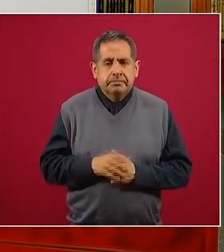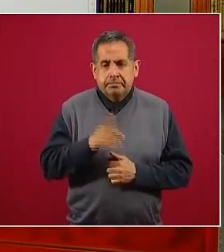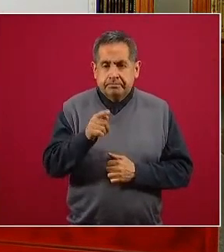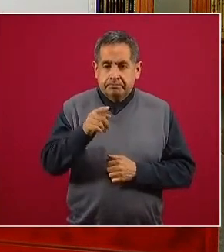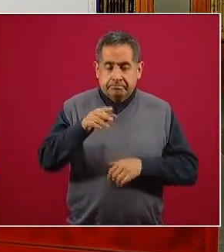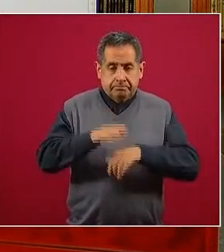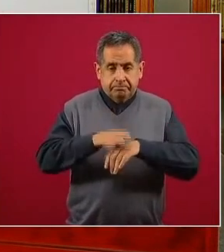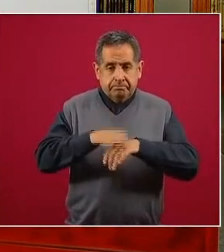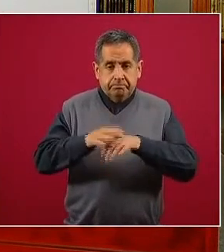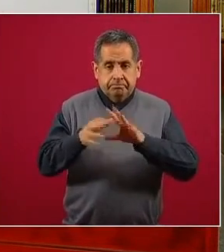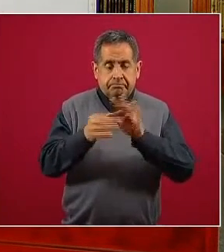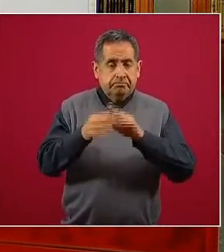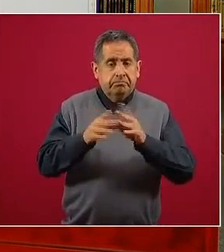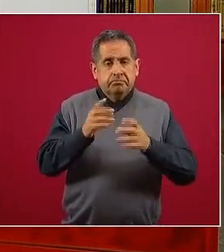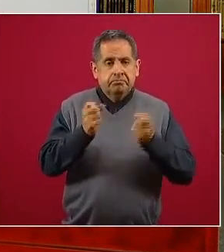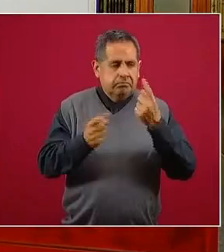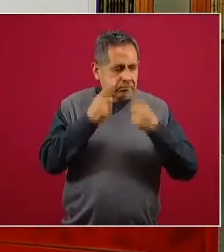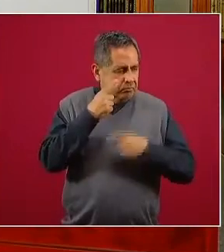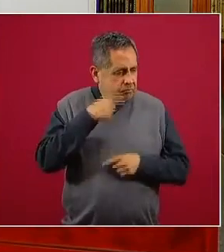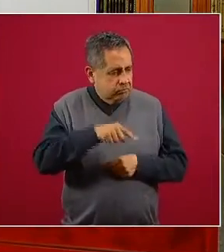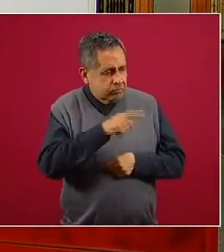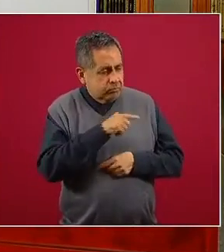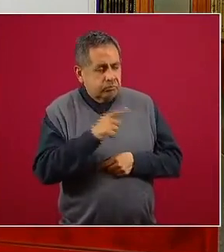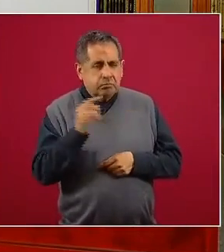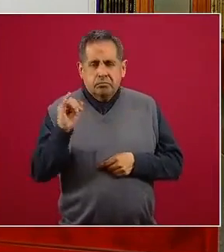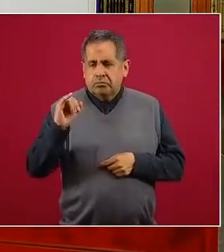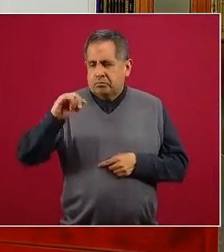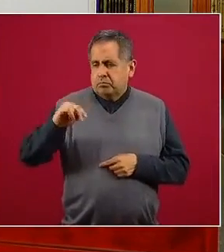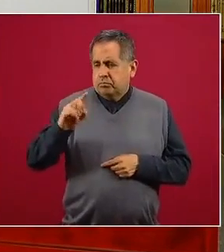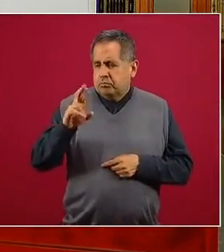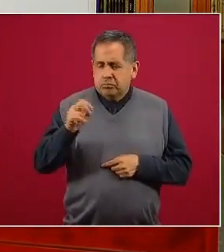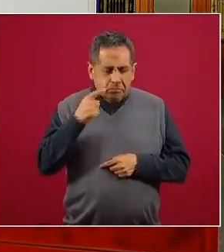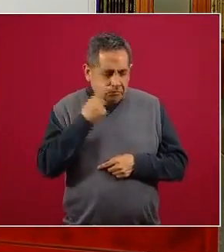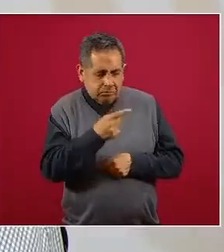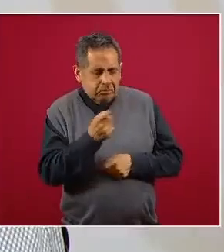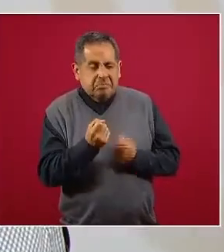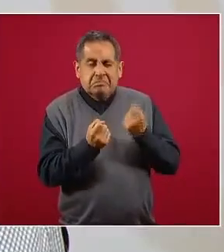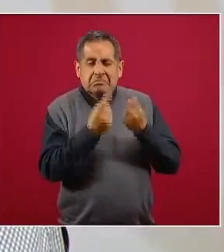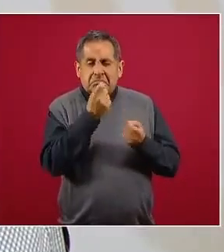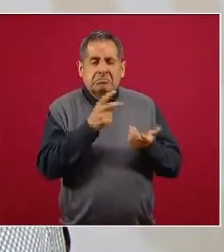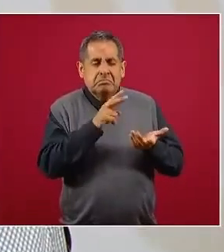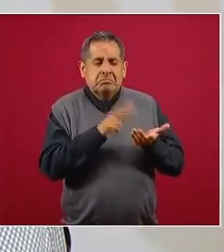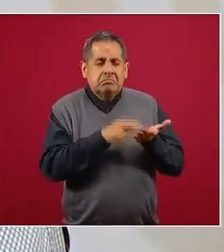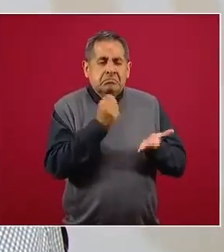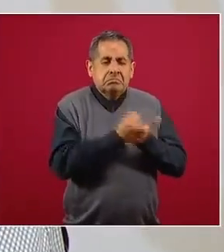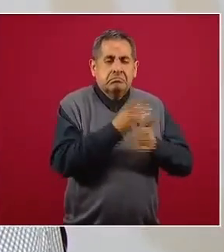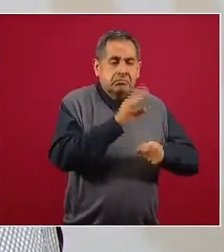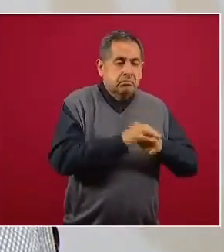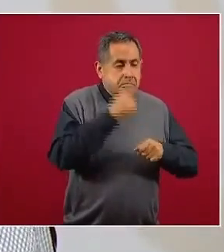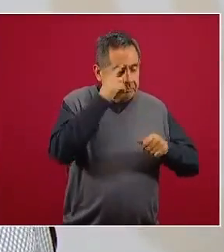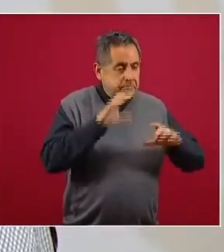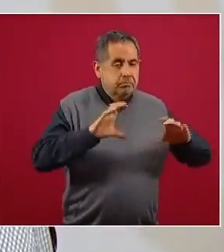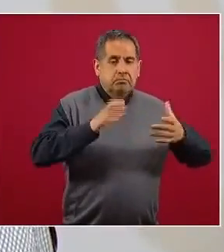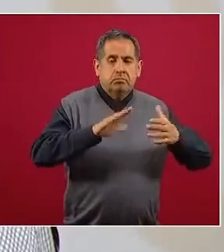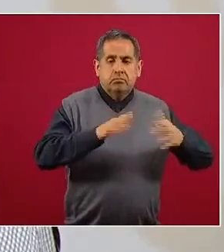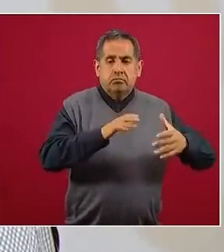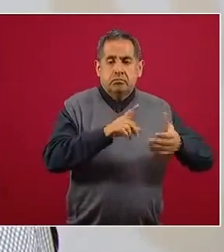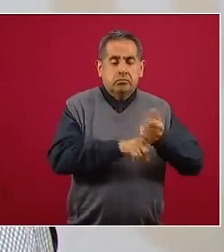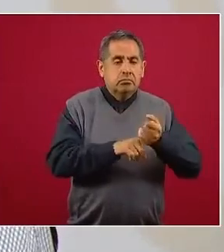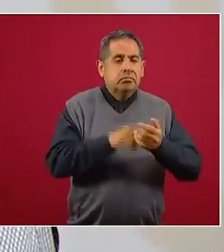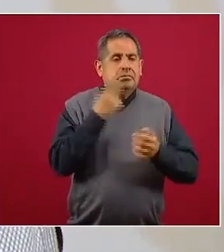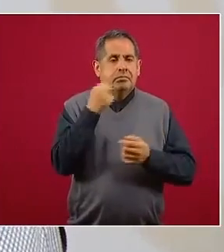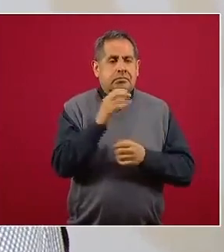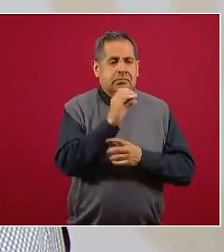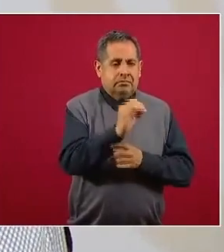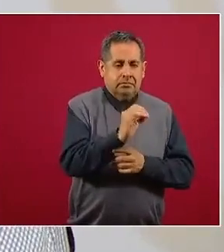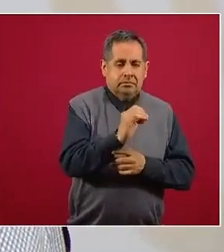han valorado sí pruebas serológicas en el INDRE, pero solamente en el marco de la intervención comunitaria, que son los estudios de cero